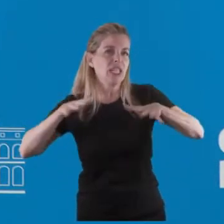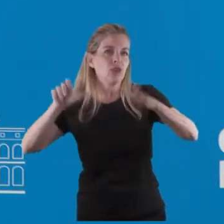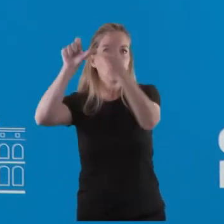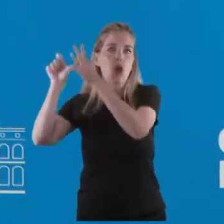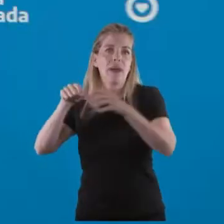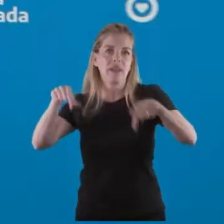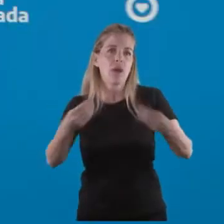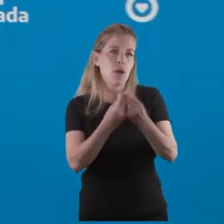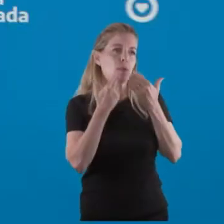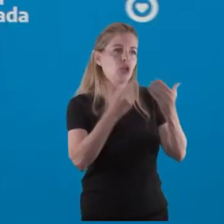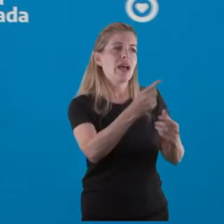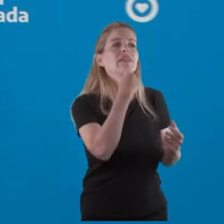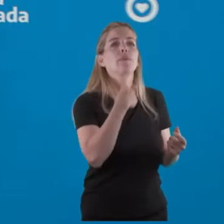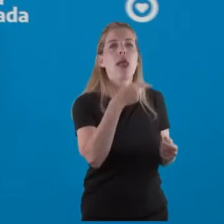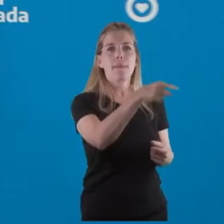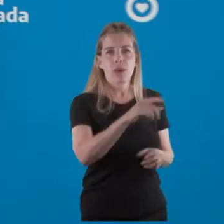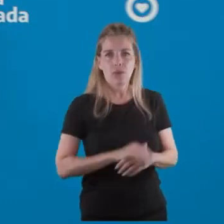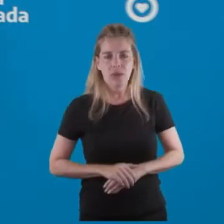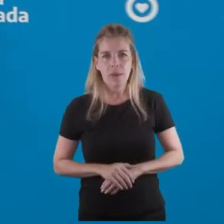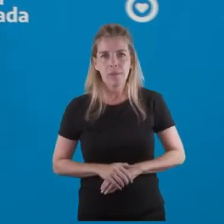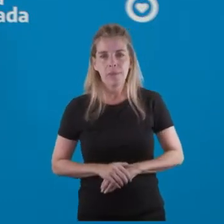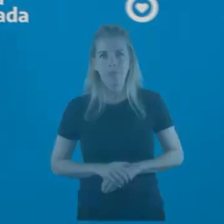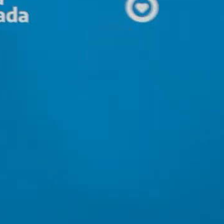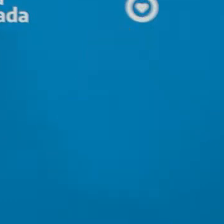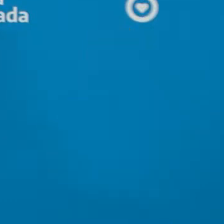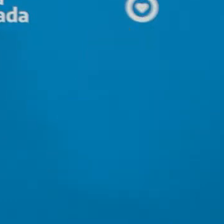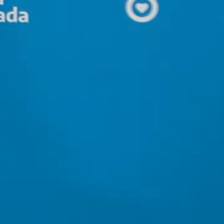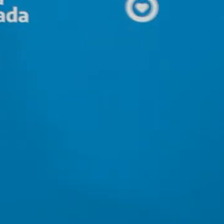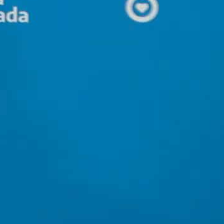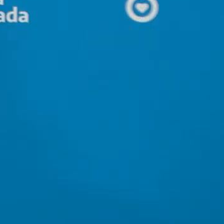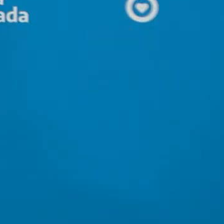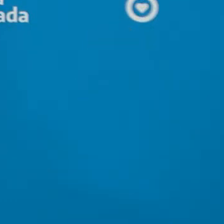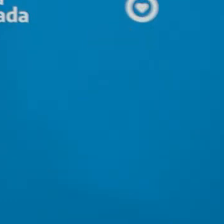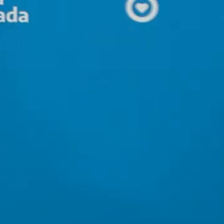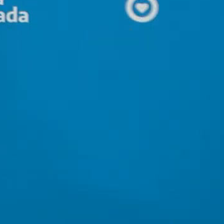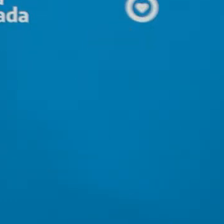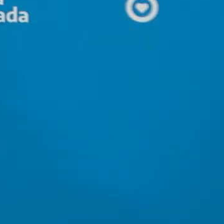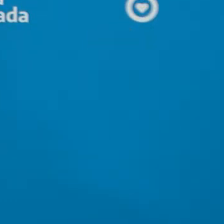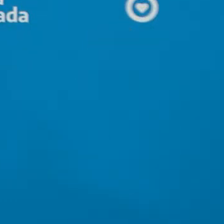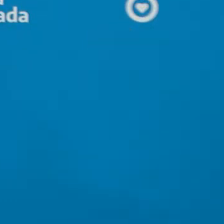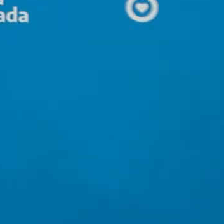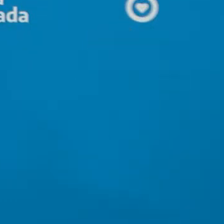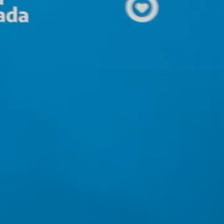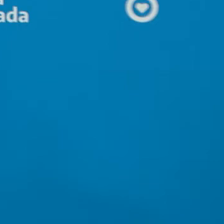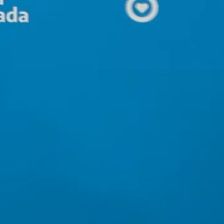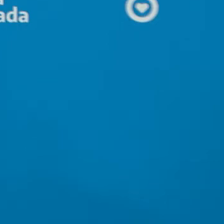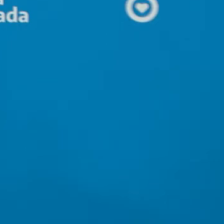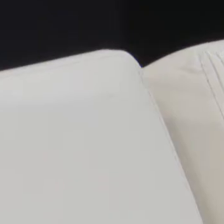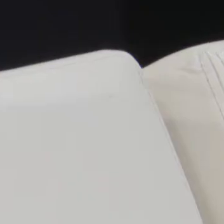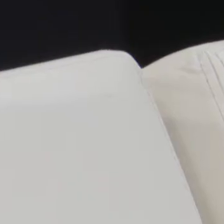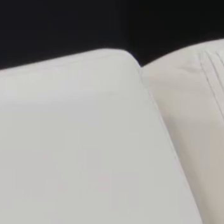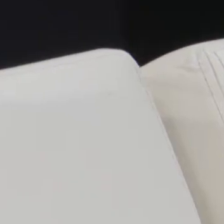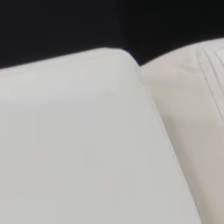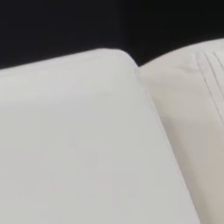muchas gracias por su pregunta cecilia cámara no de ámbito que tal buen día portavoz mientras